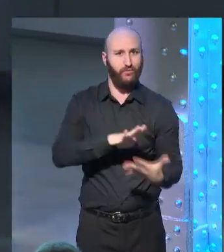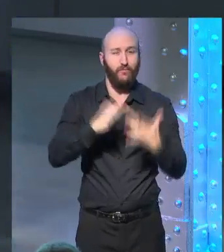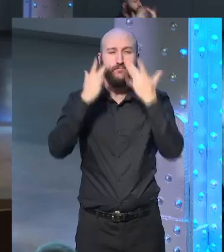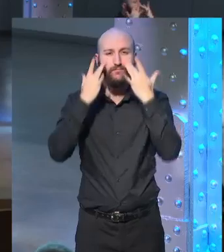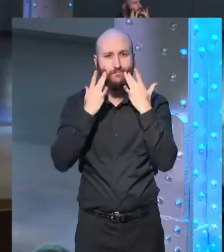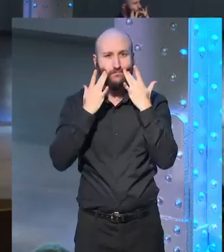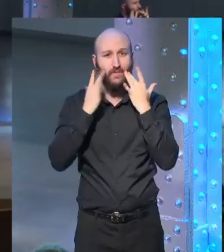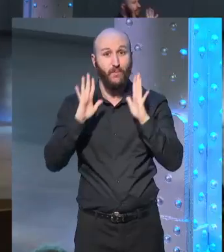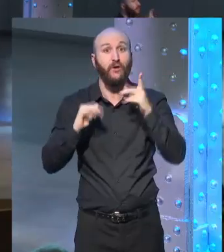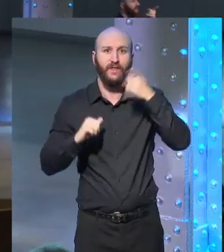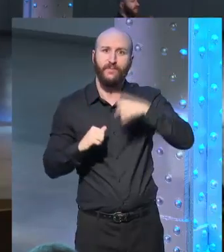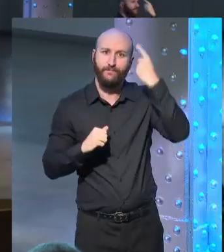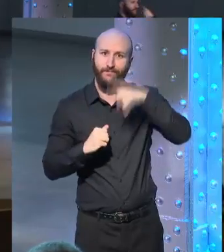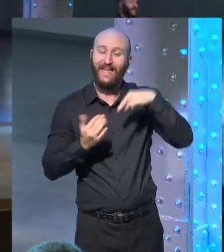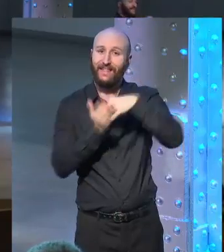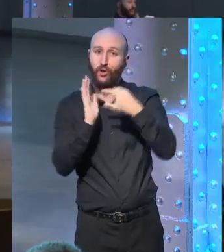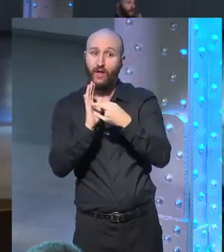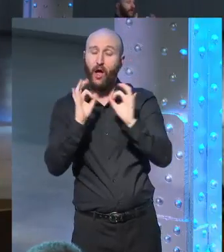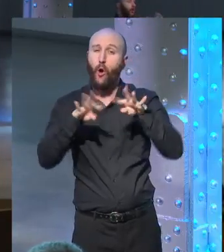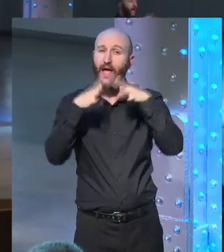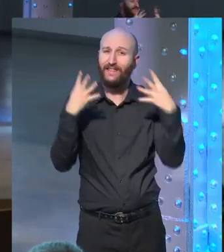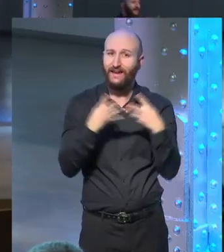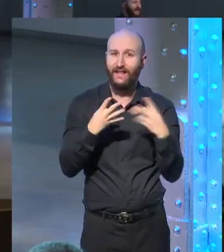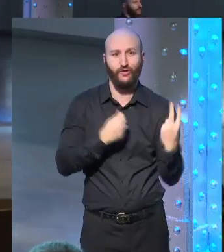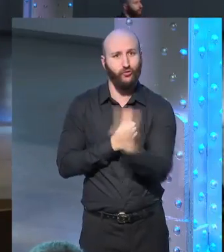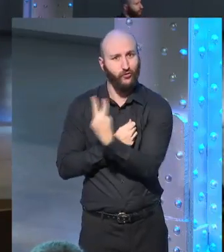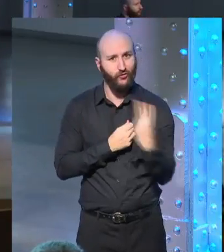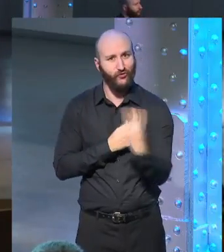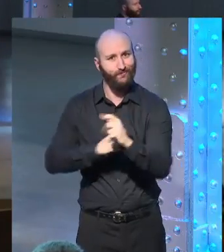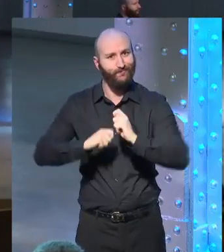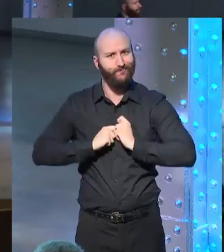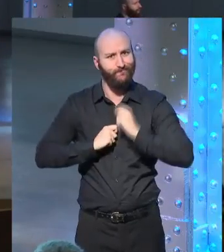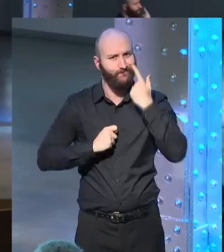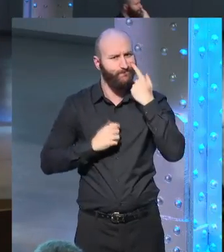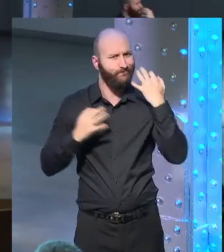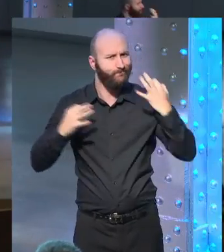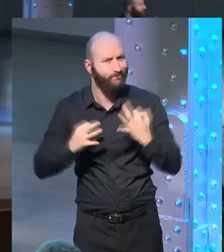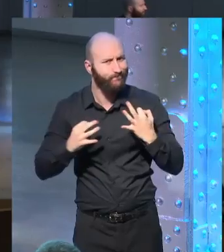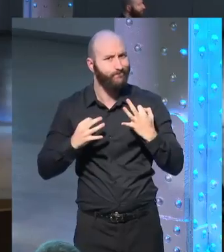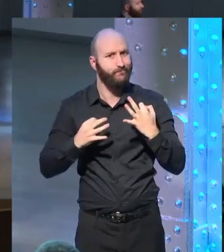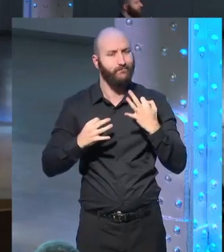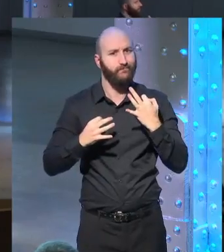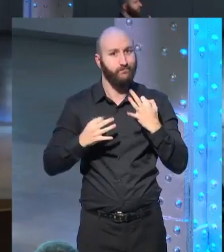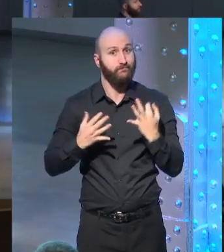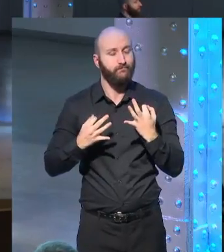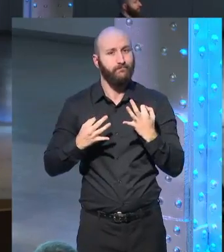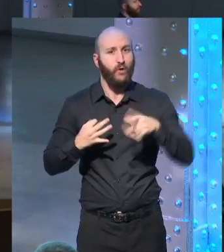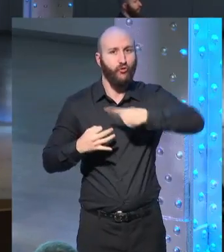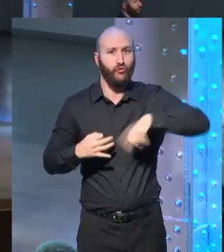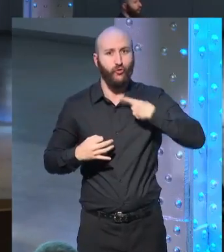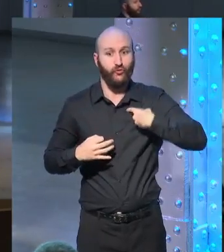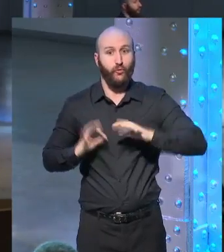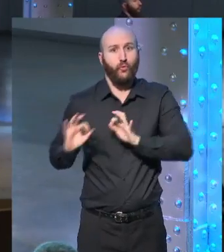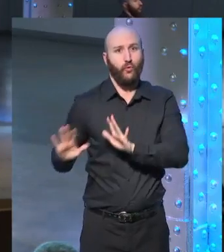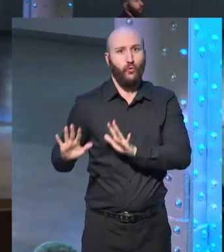también sabemos que las tecnologías e Internet incorporan riesgos y amenazas de las que tenemos que ser conscientes y tenemos